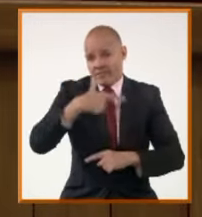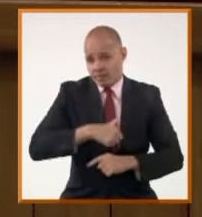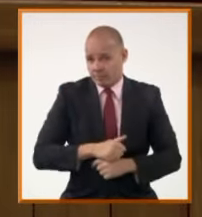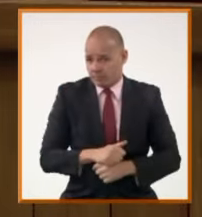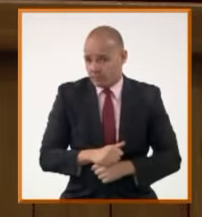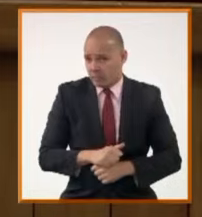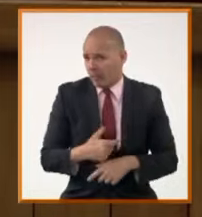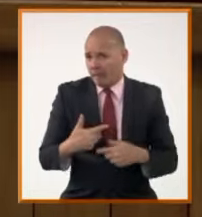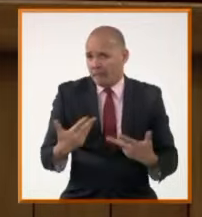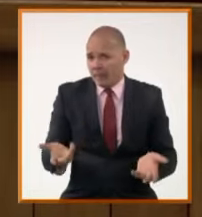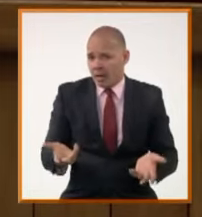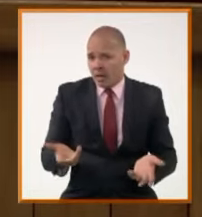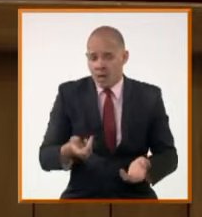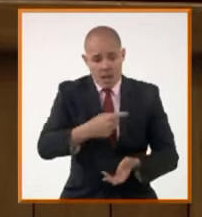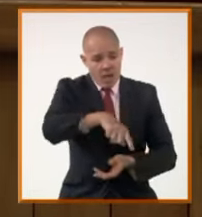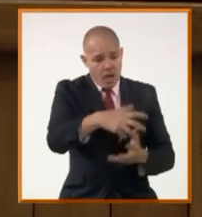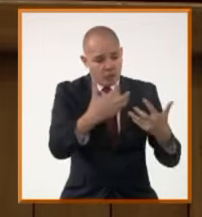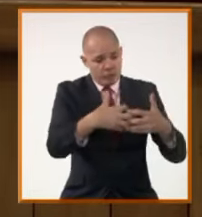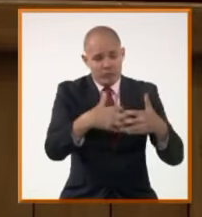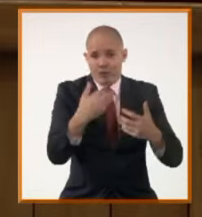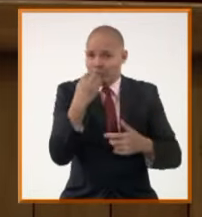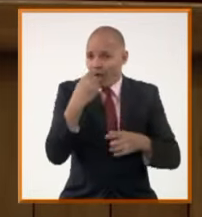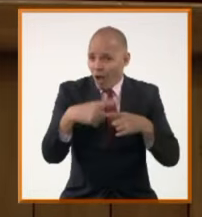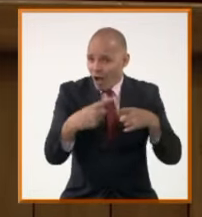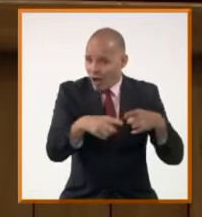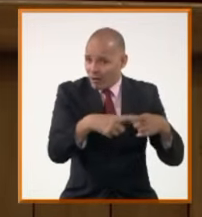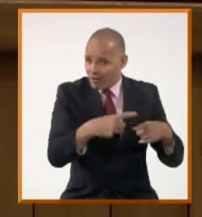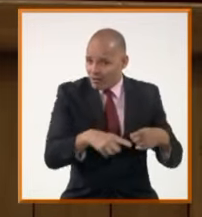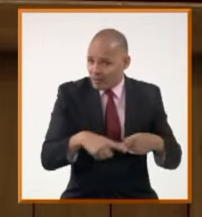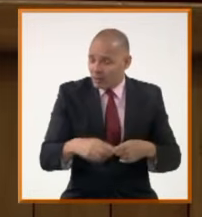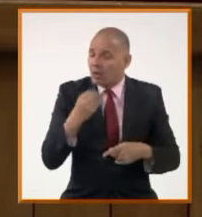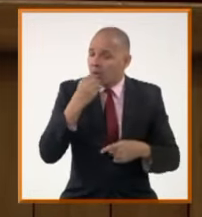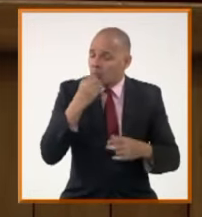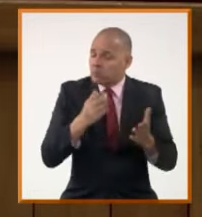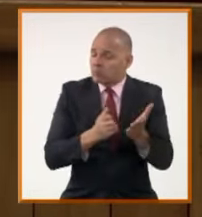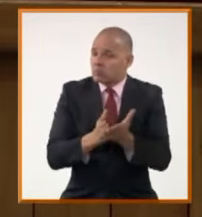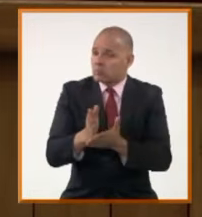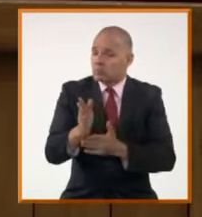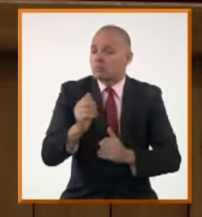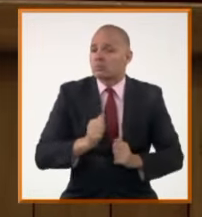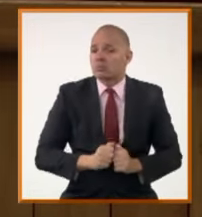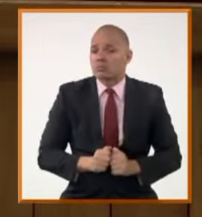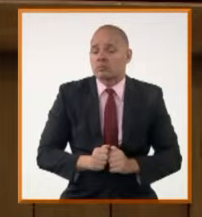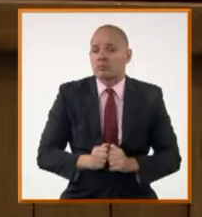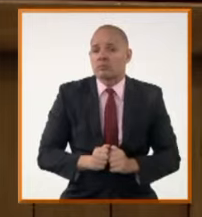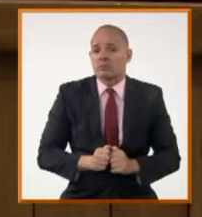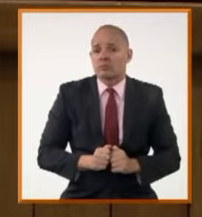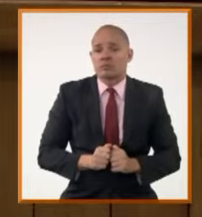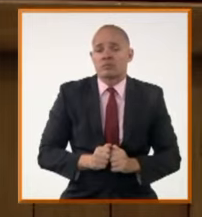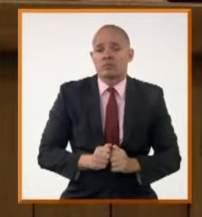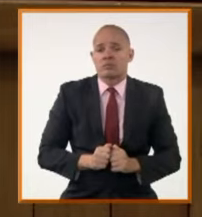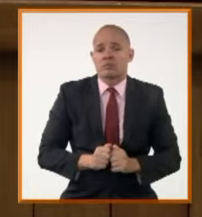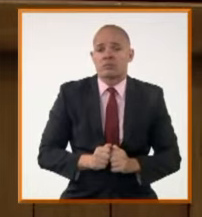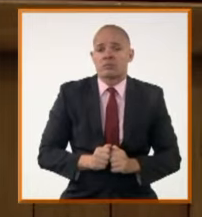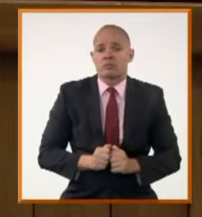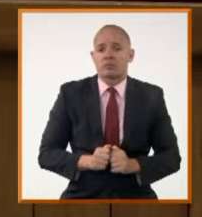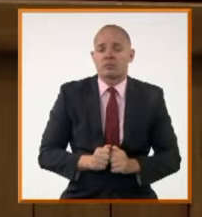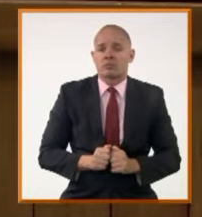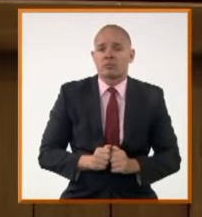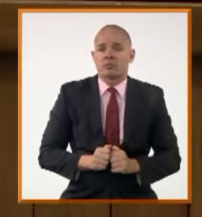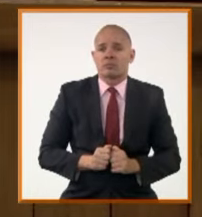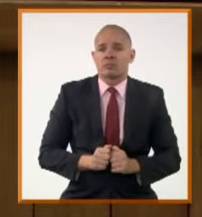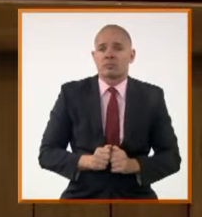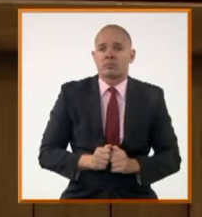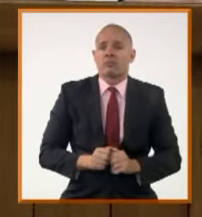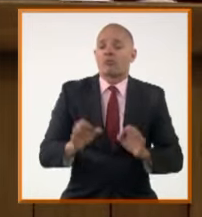formas productivas junto con los productores y con ese contrato con las instituciones logremos que de verdad se alcancen esos